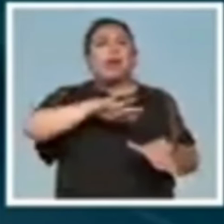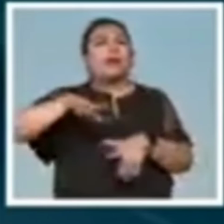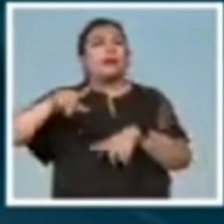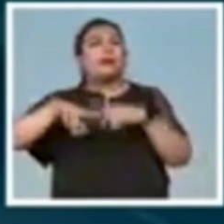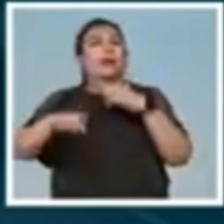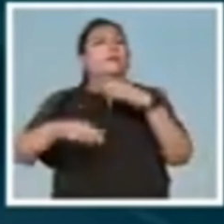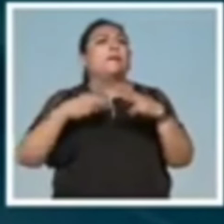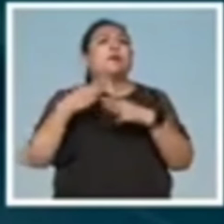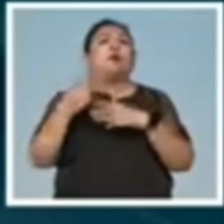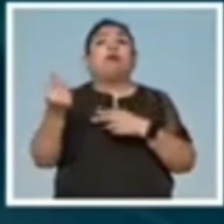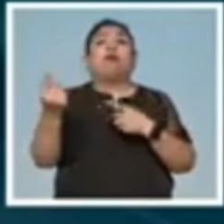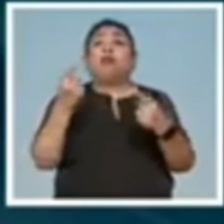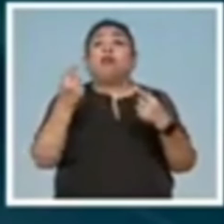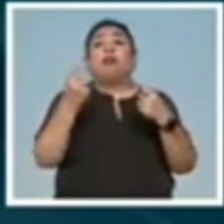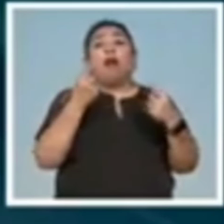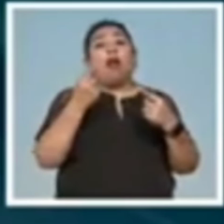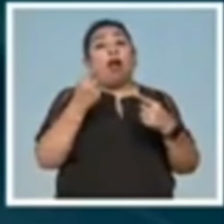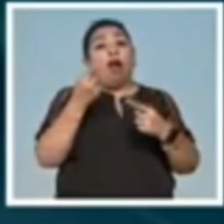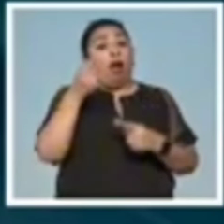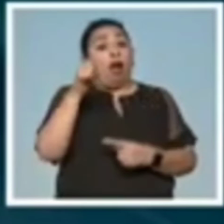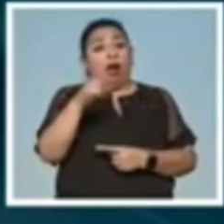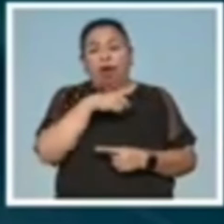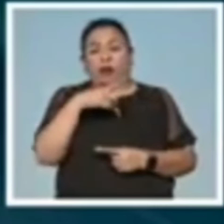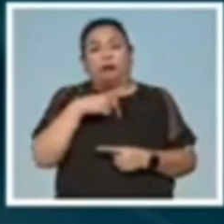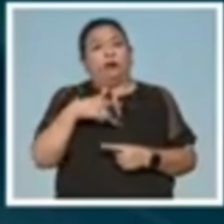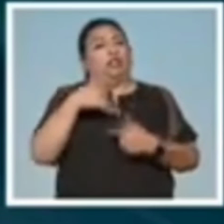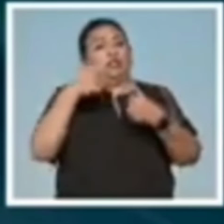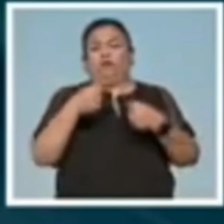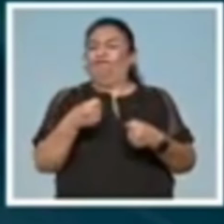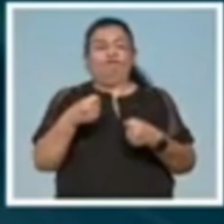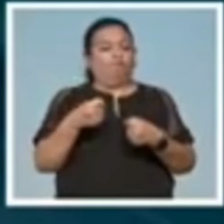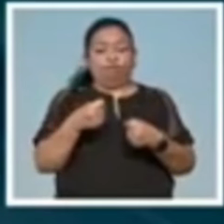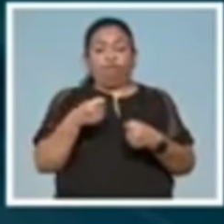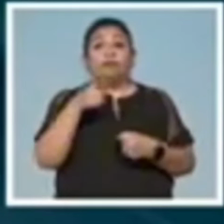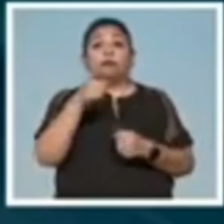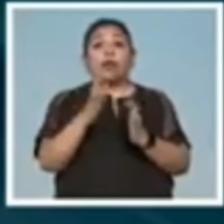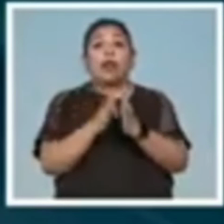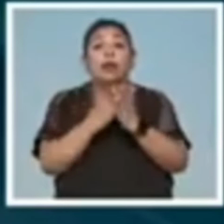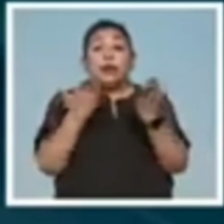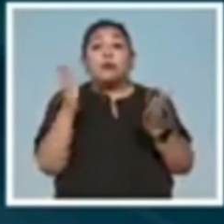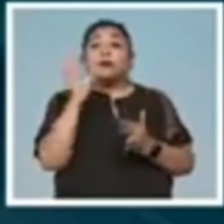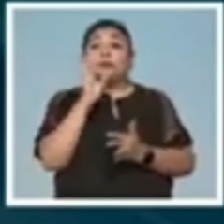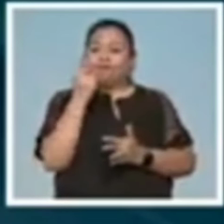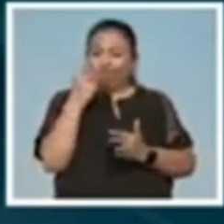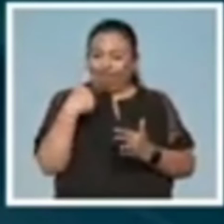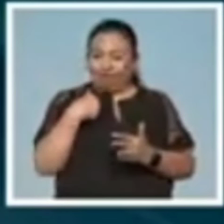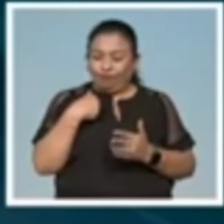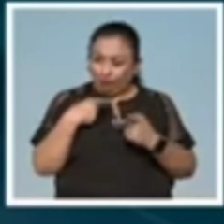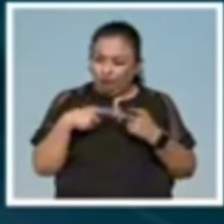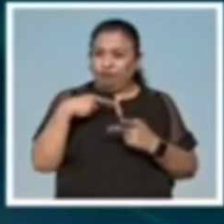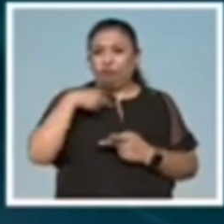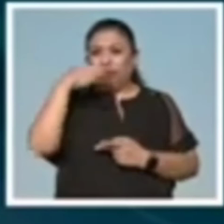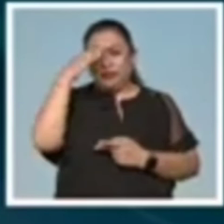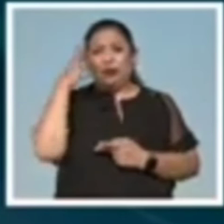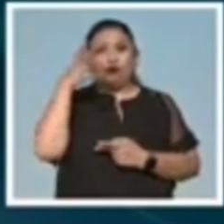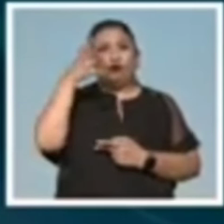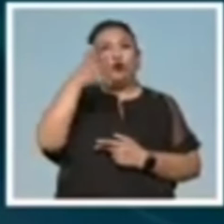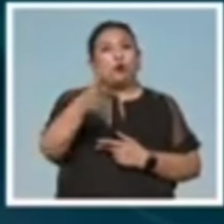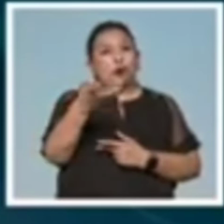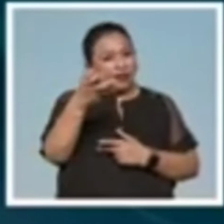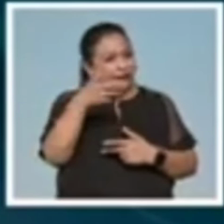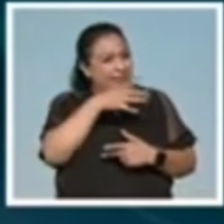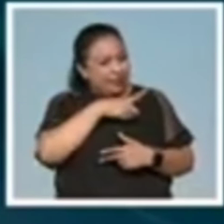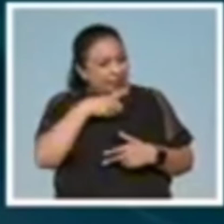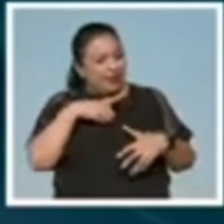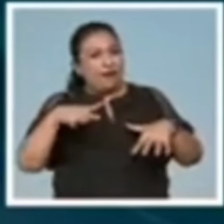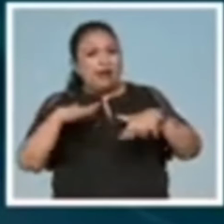un mundo que nos ha dicho que lo rígido es lo más seguro. Lo que el libro dice es que quizá tenemos que empezar a pensar hacia futuro, que esto tiene que